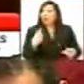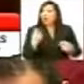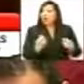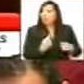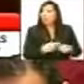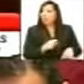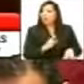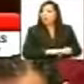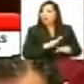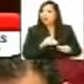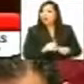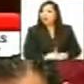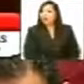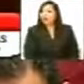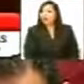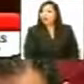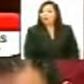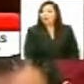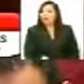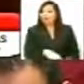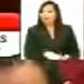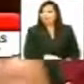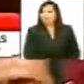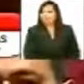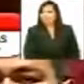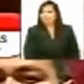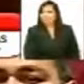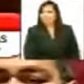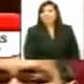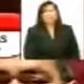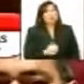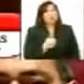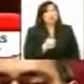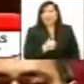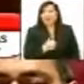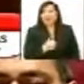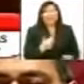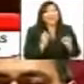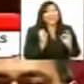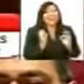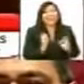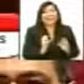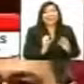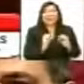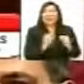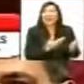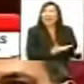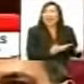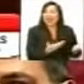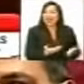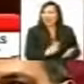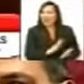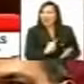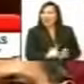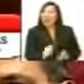turísticos, pero sobre todo con una población muy cálida que siempre sabe darle la bienvenida